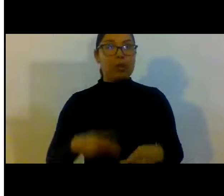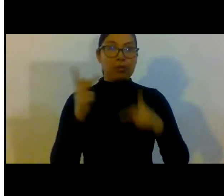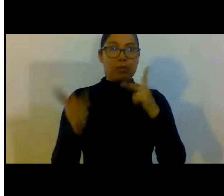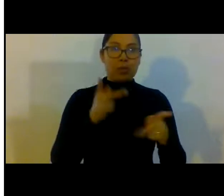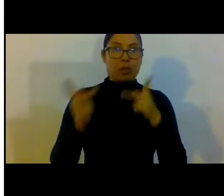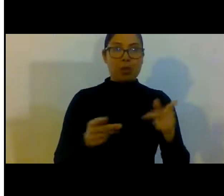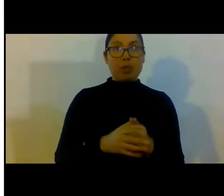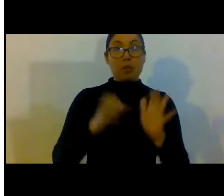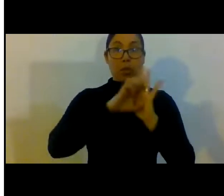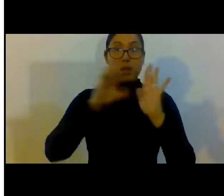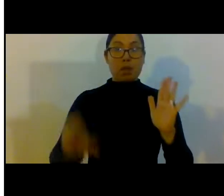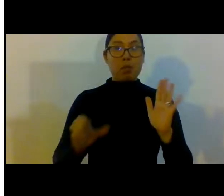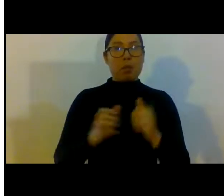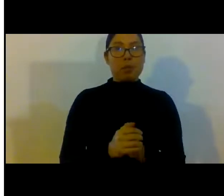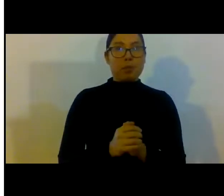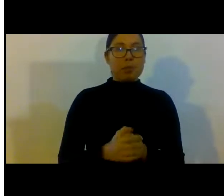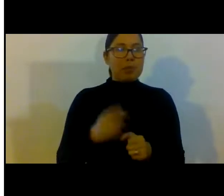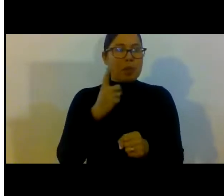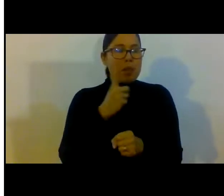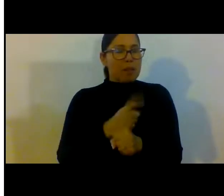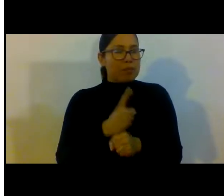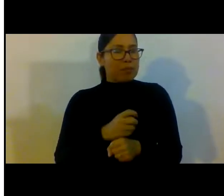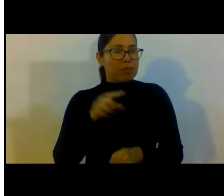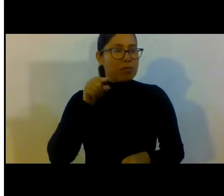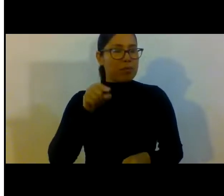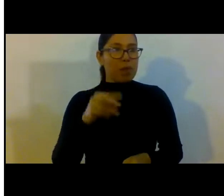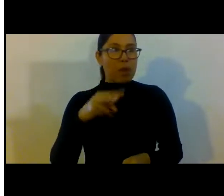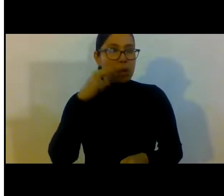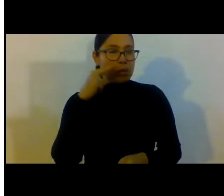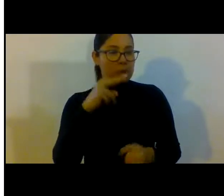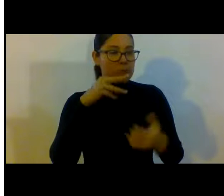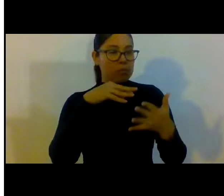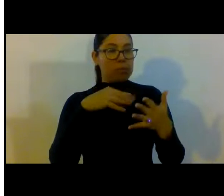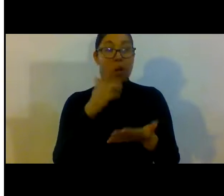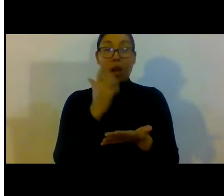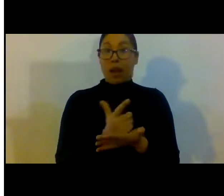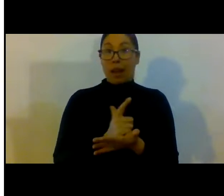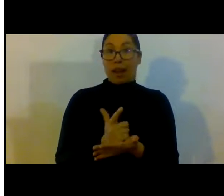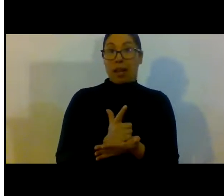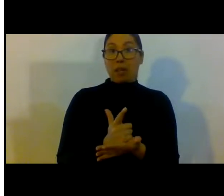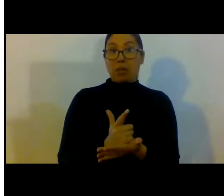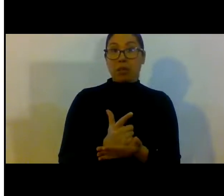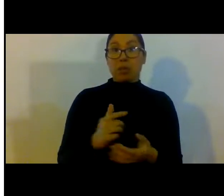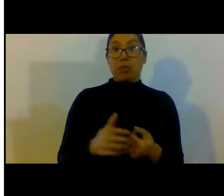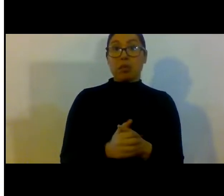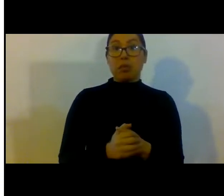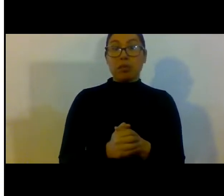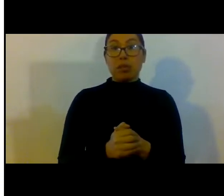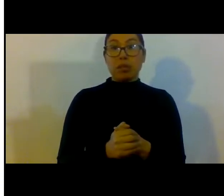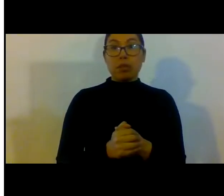de, la primera vez que viste el libro, incluso antes de leerlo, ¿qué tipo de libro en este